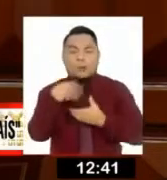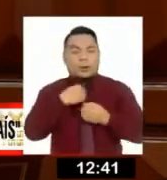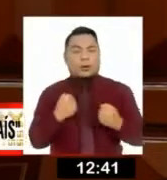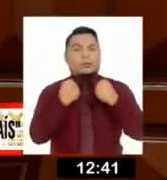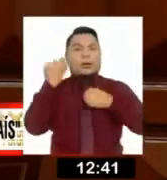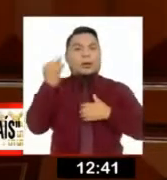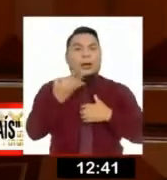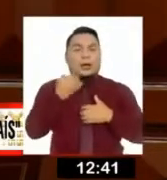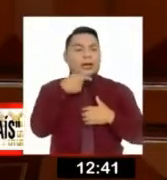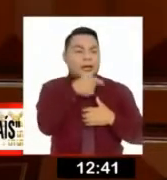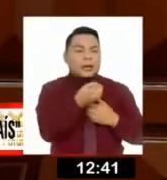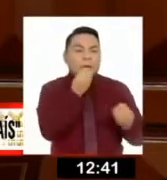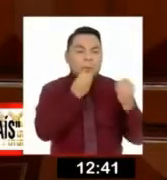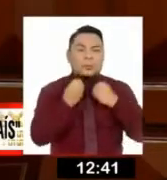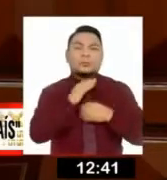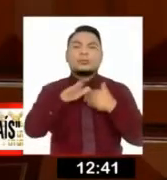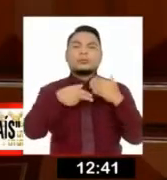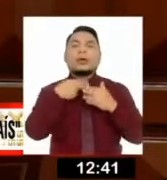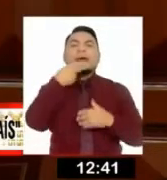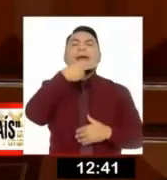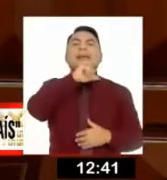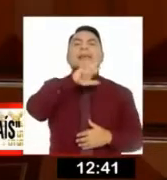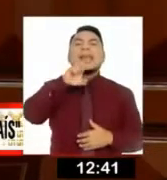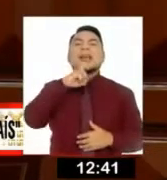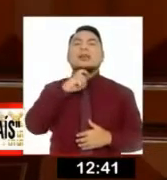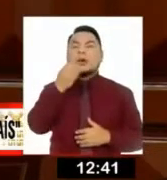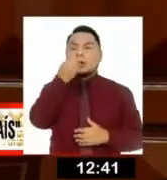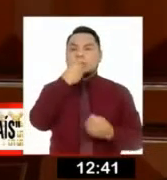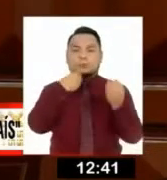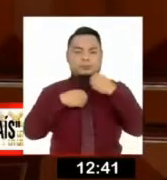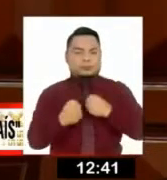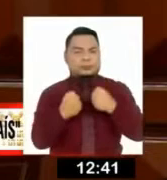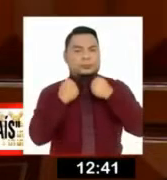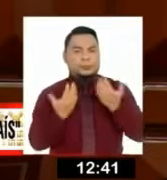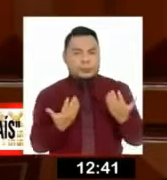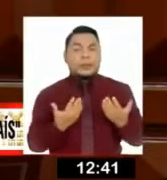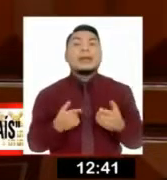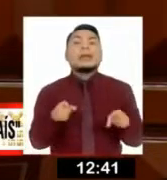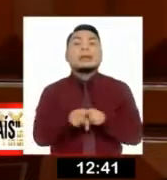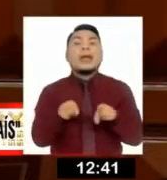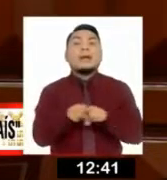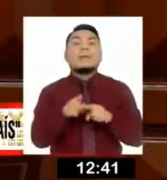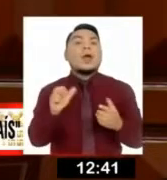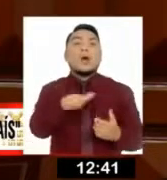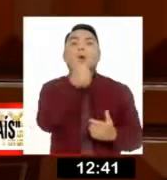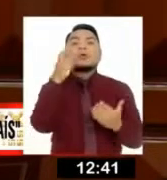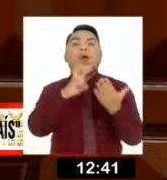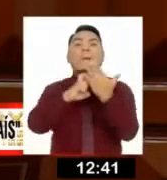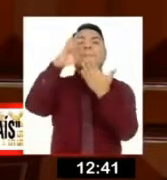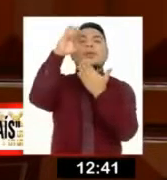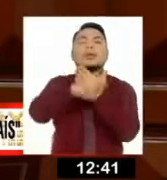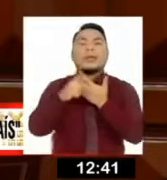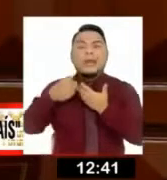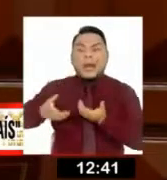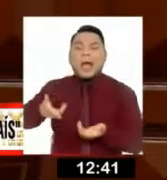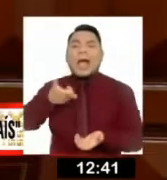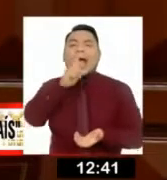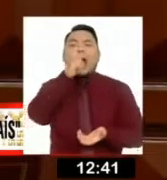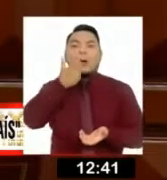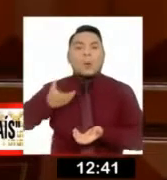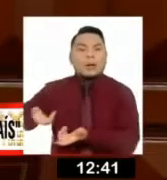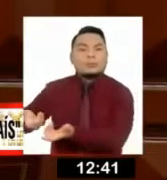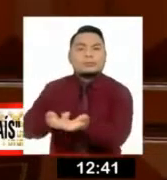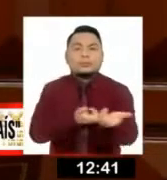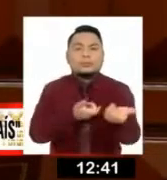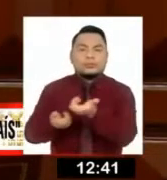calidad y ricas en hierro. Priorizar los proyectos de irrigación Asimismo, proyectos de siembra y cosecha de